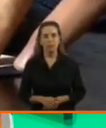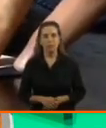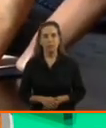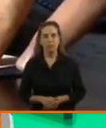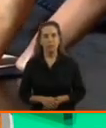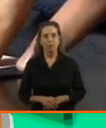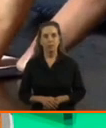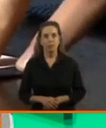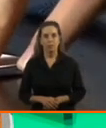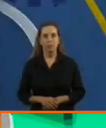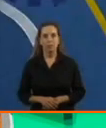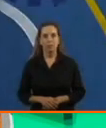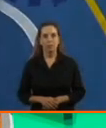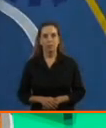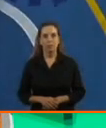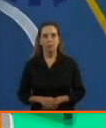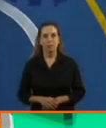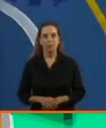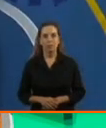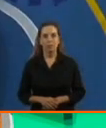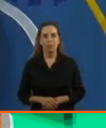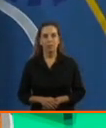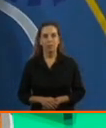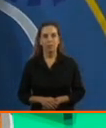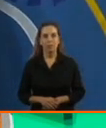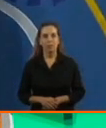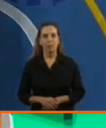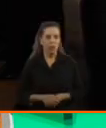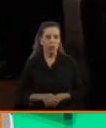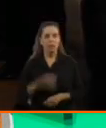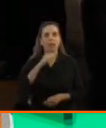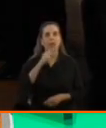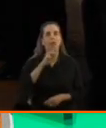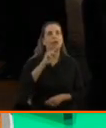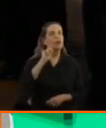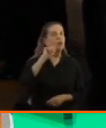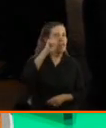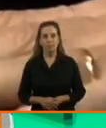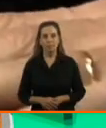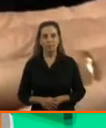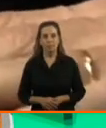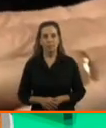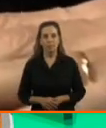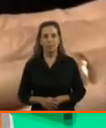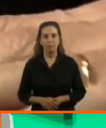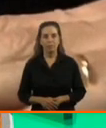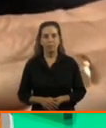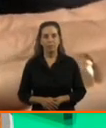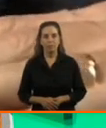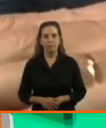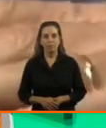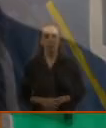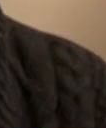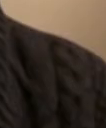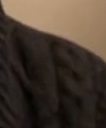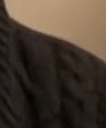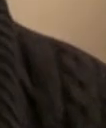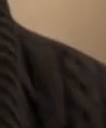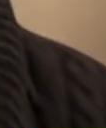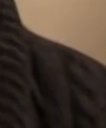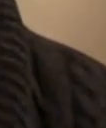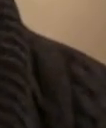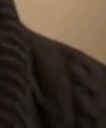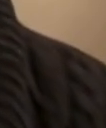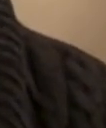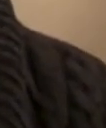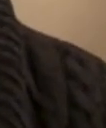hemos tenido de kirchnerismo, el kirchnerismo ha perdido elecciones y han ganado otros gobiernos, o sea que otras fuerzas políticas, ¿no? Y le O sea que